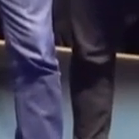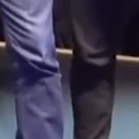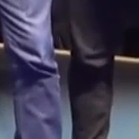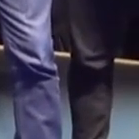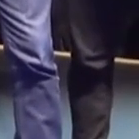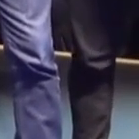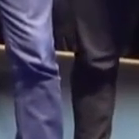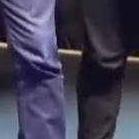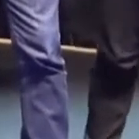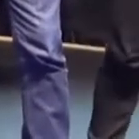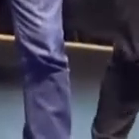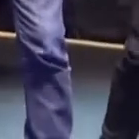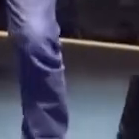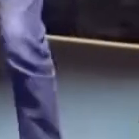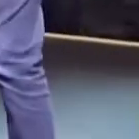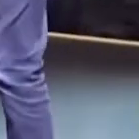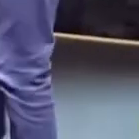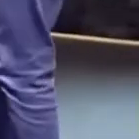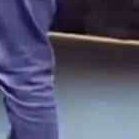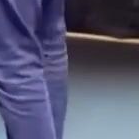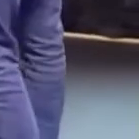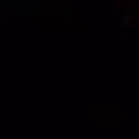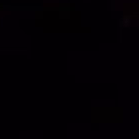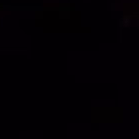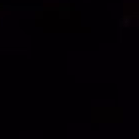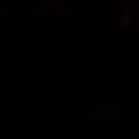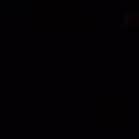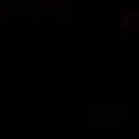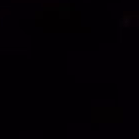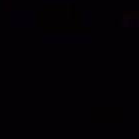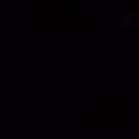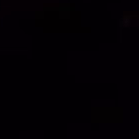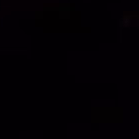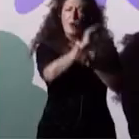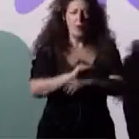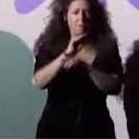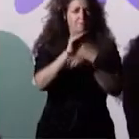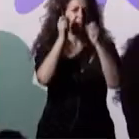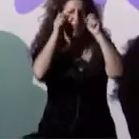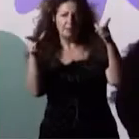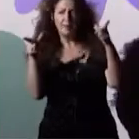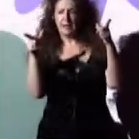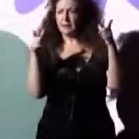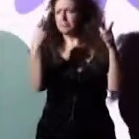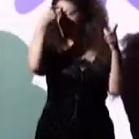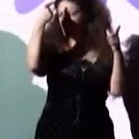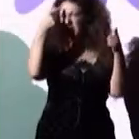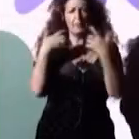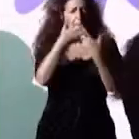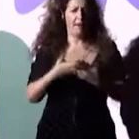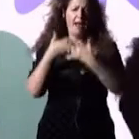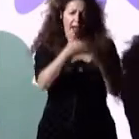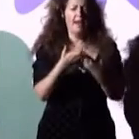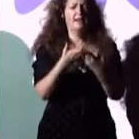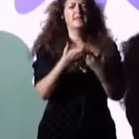o de de cosas que nos Proponen que cada día es un disparate distinto Eso sí entregado generosamente con millones que pagamos todos por